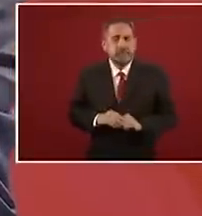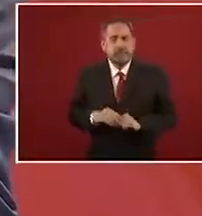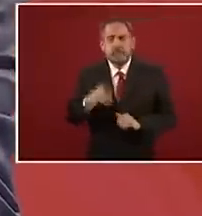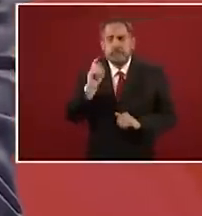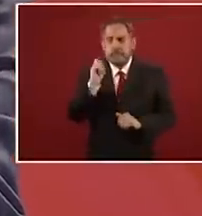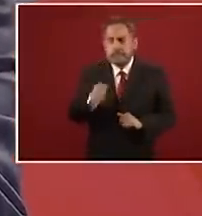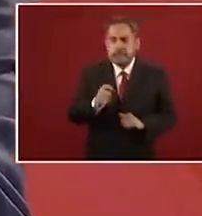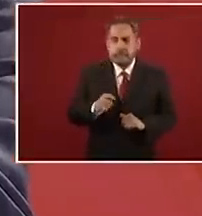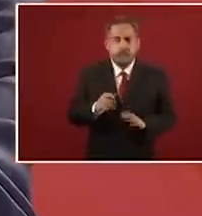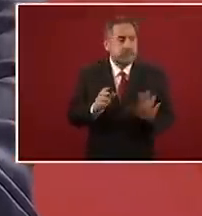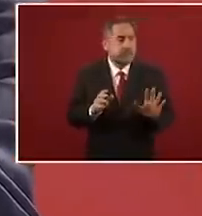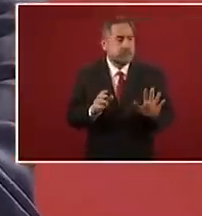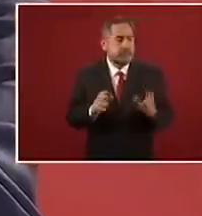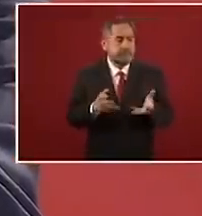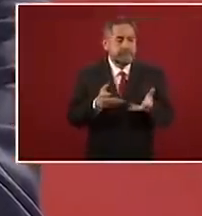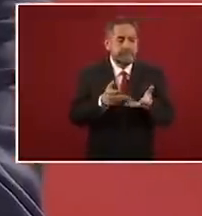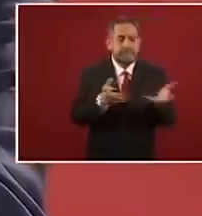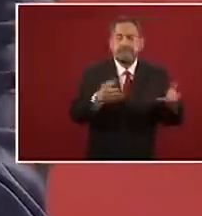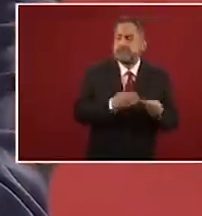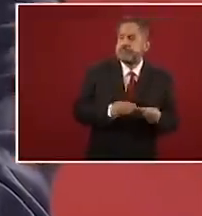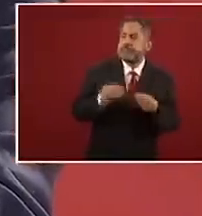dejar en garantía bienes